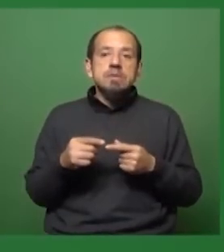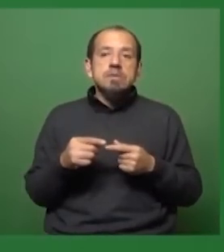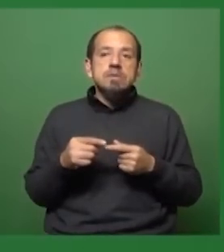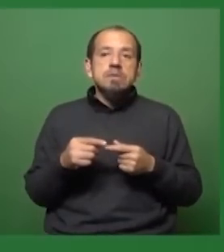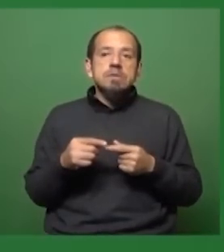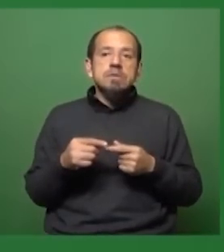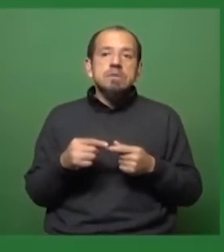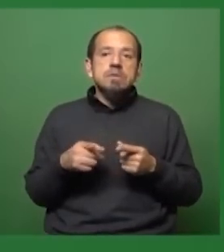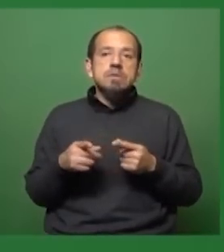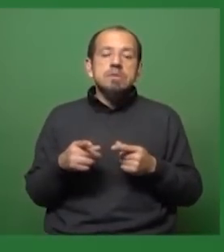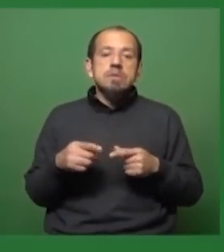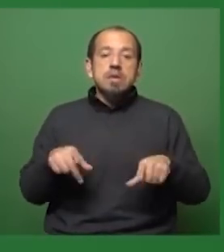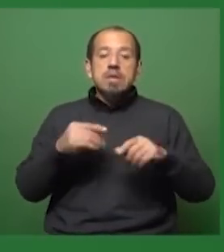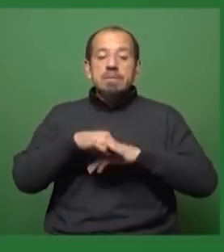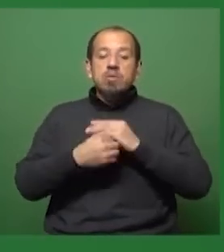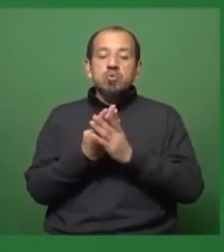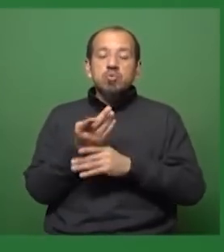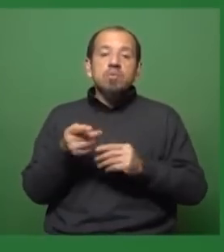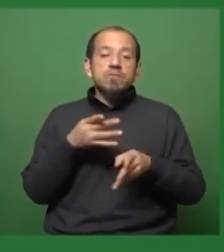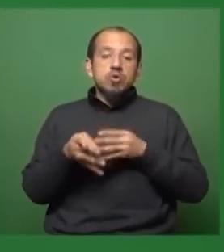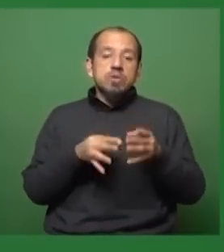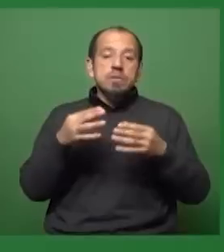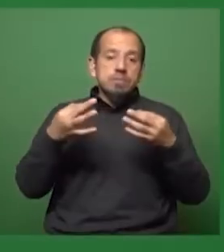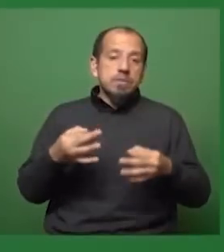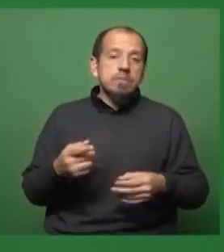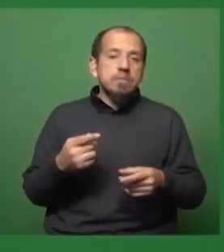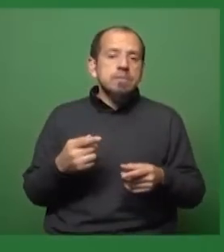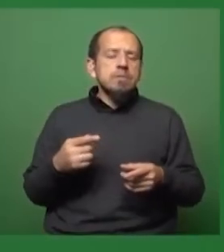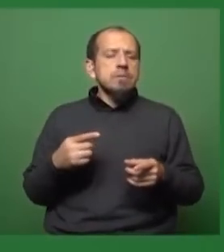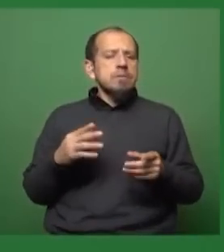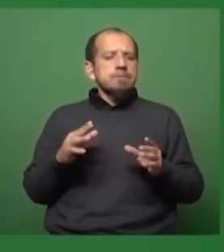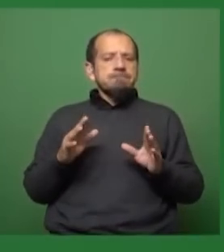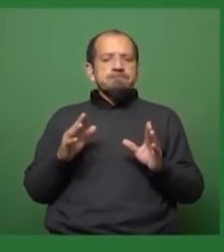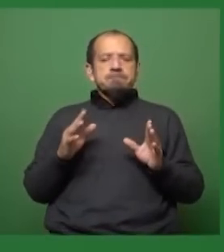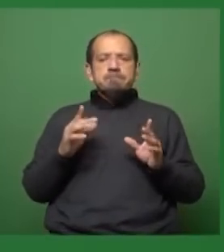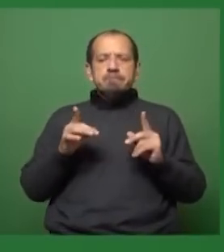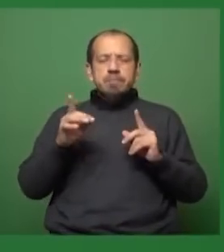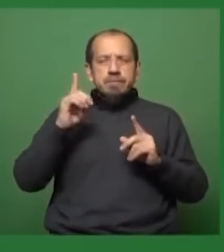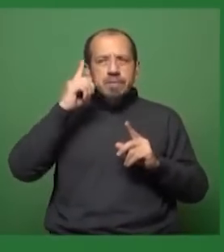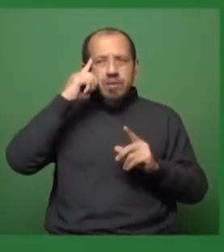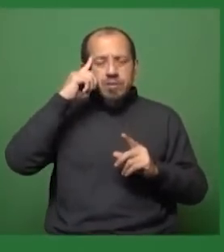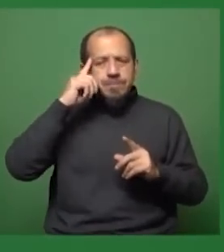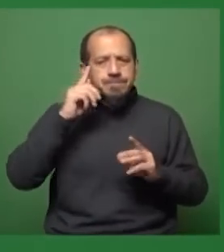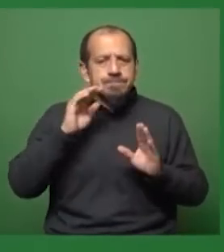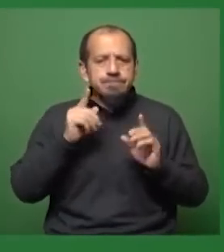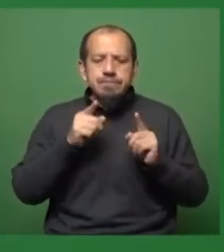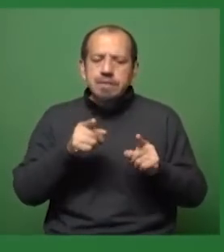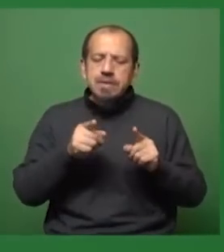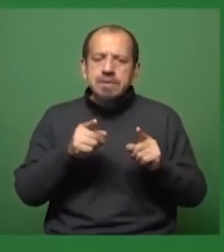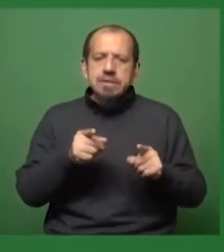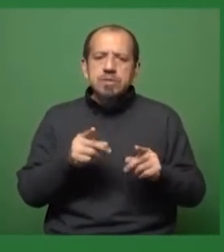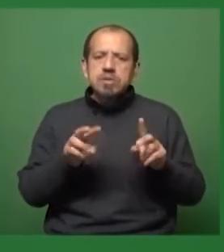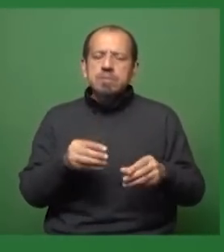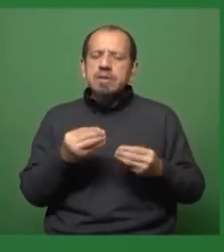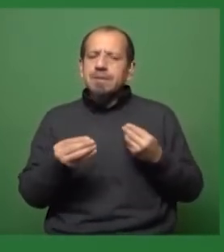propia lógica del mercosur funcione mejor pero bueno uno tiende a pensar que que esa lógica de la